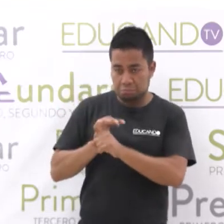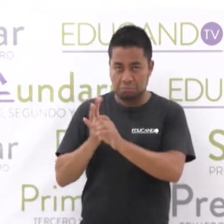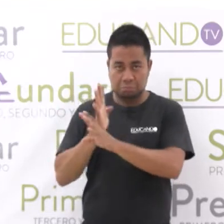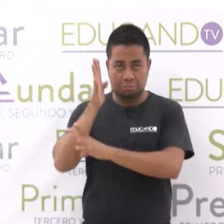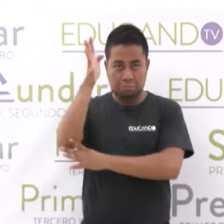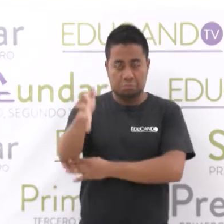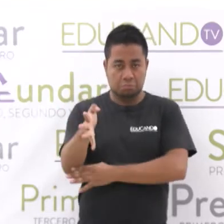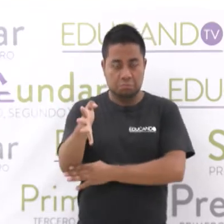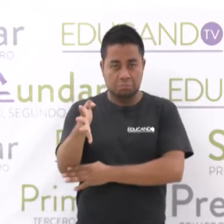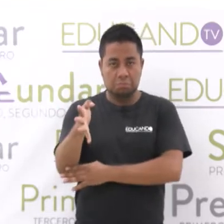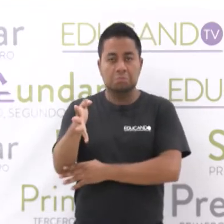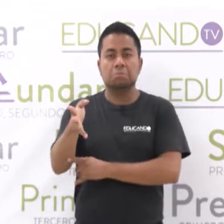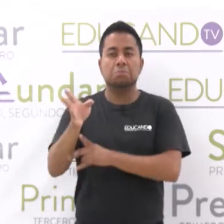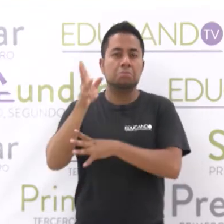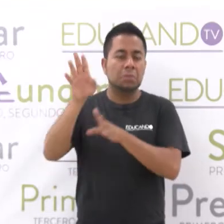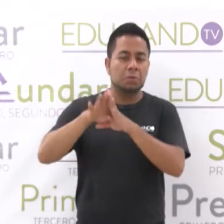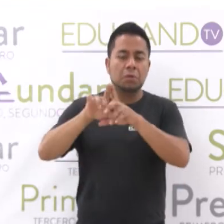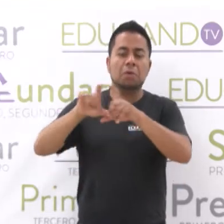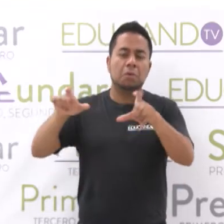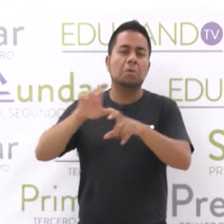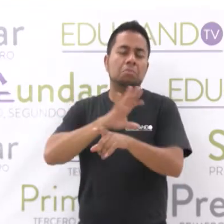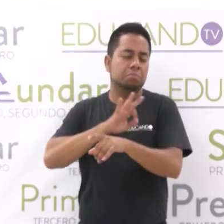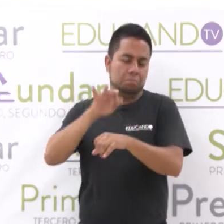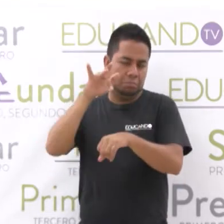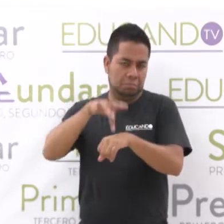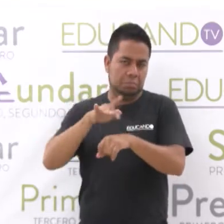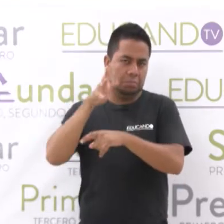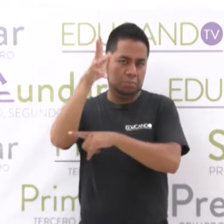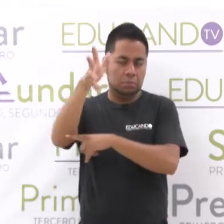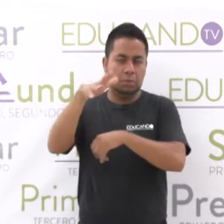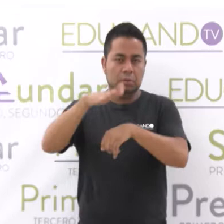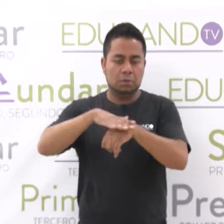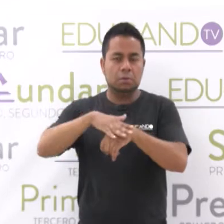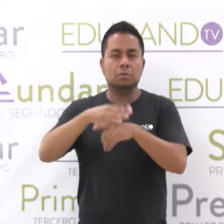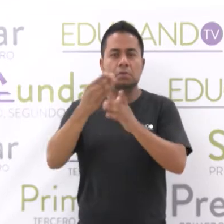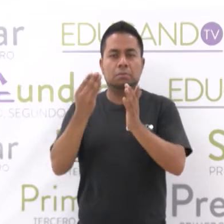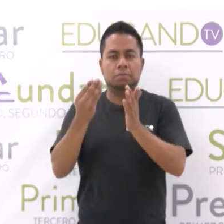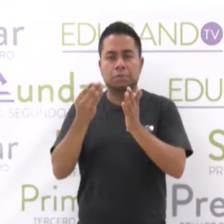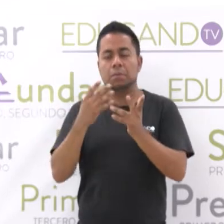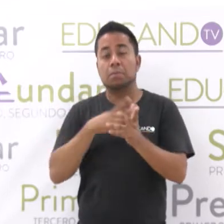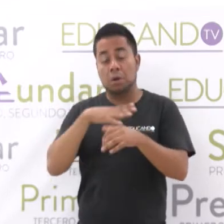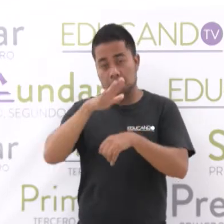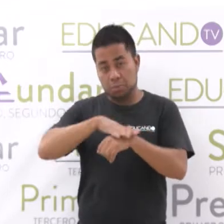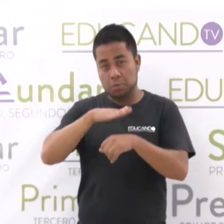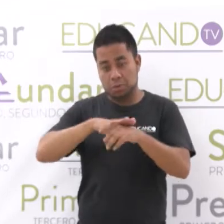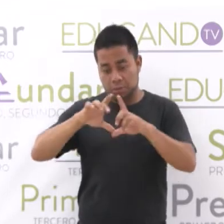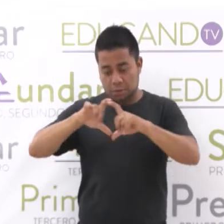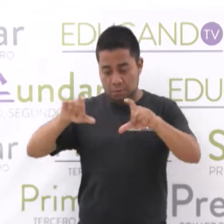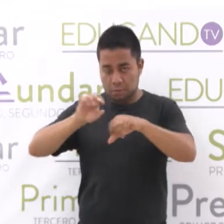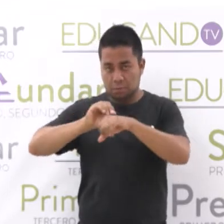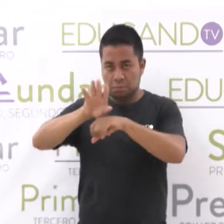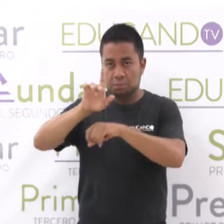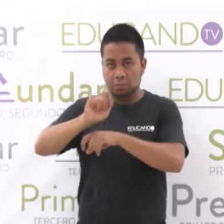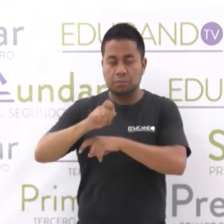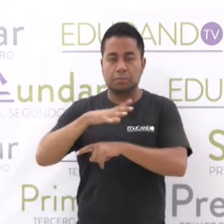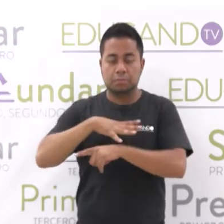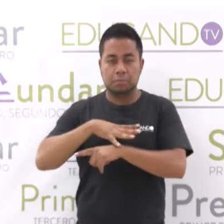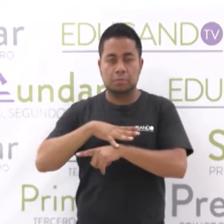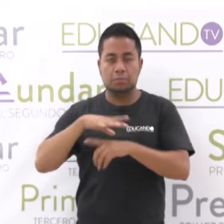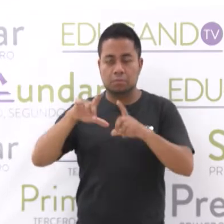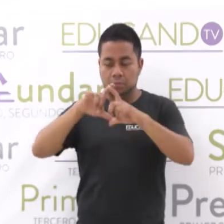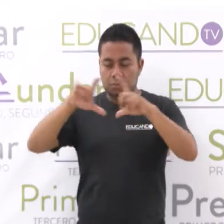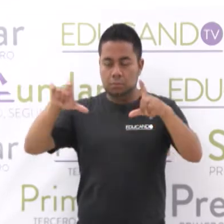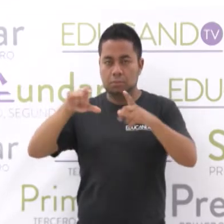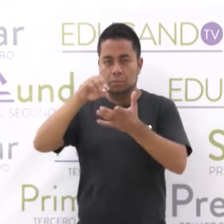voy a nombrar tres. Uno es el responsable intelectual del contenido. Dos es el director, productor